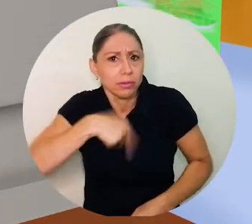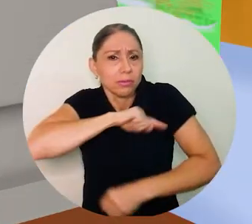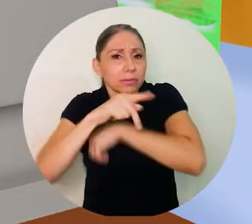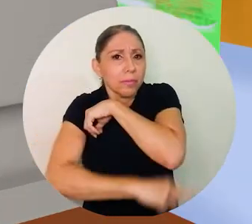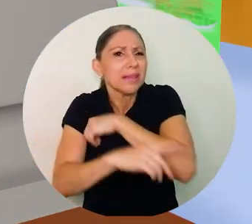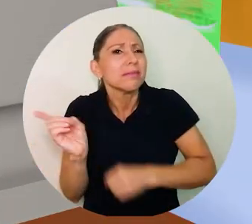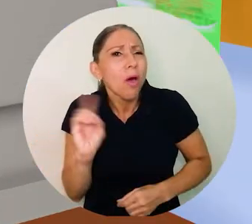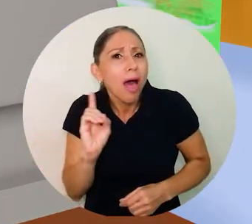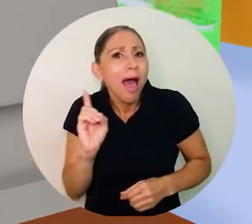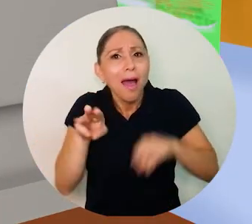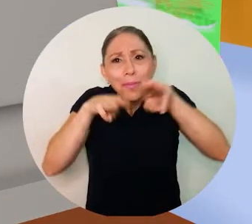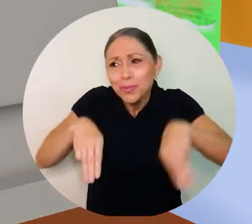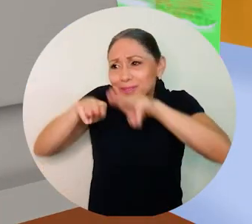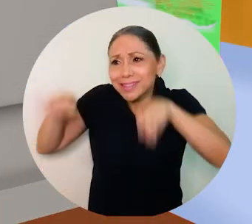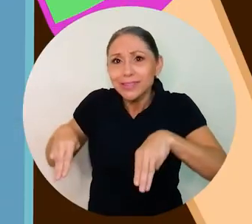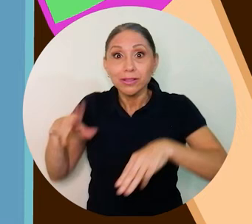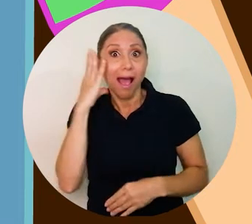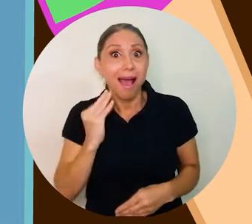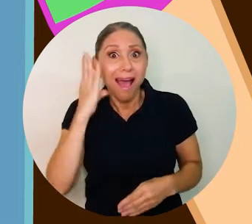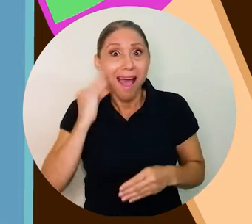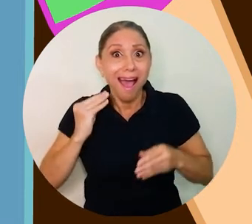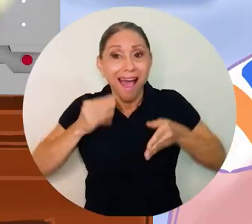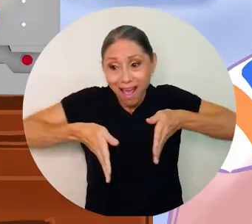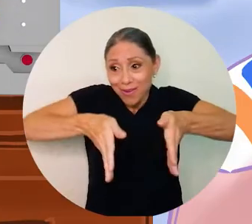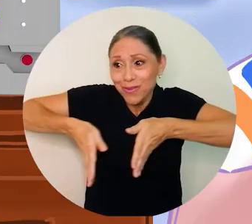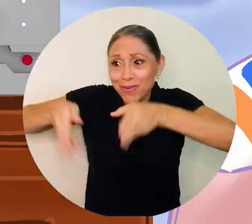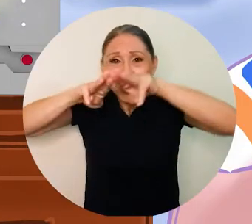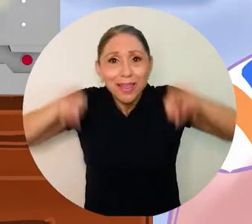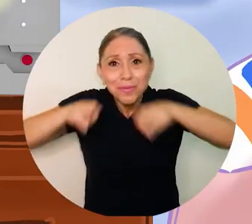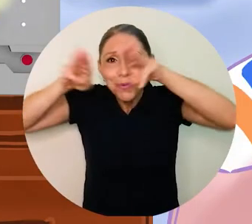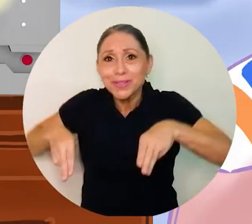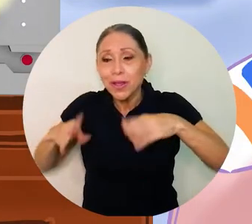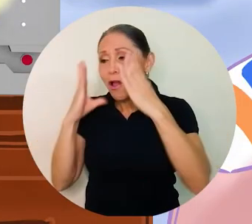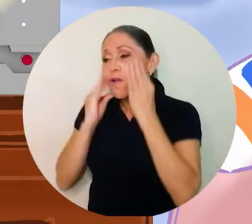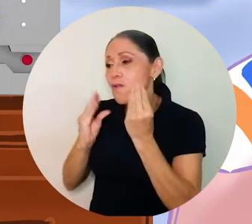país es en los museos. ¡Aventura! ¡En Ruta de Museos!